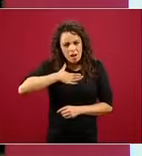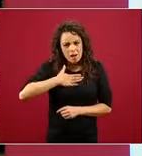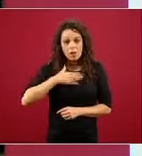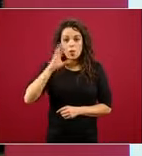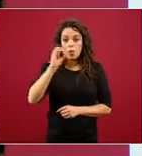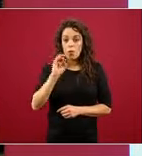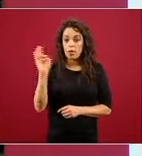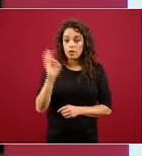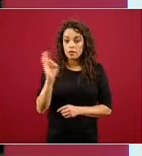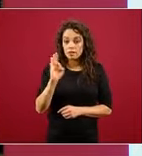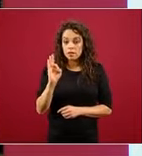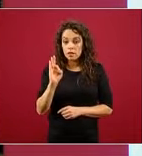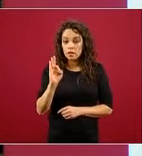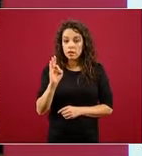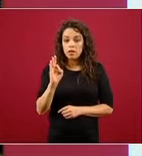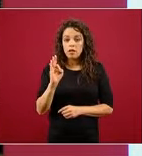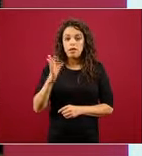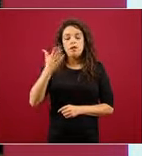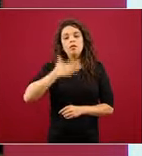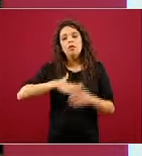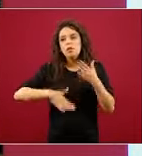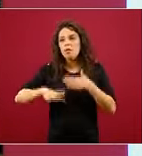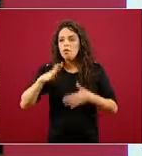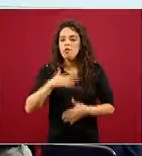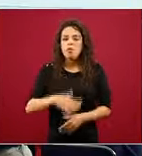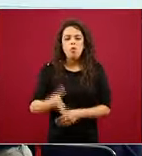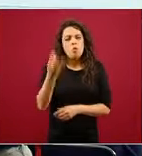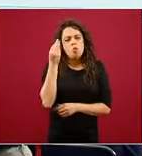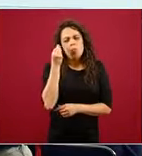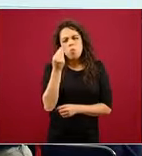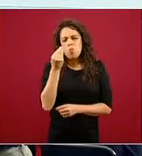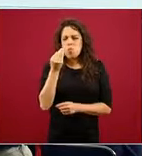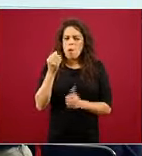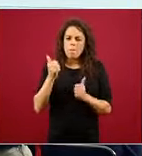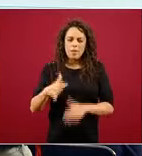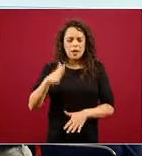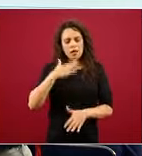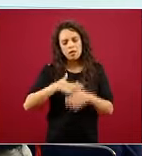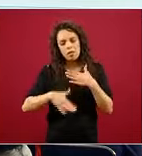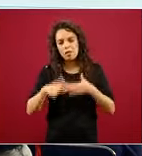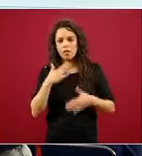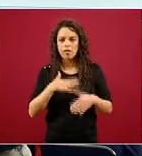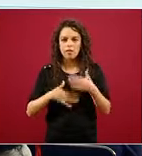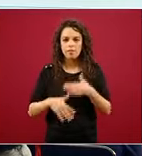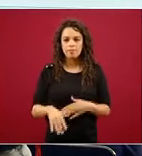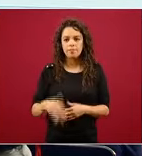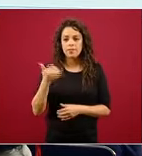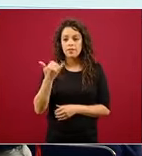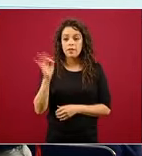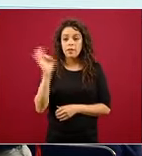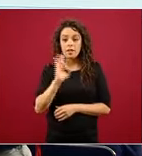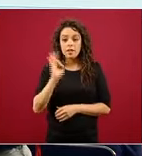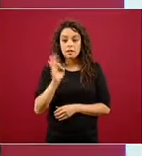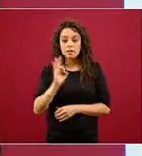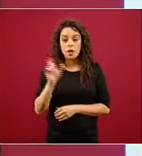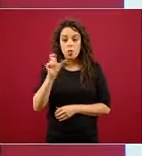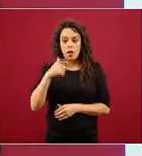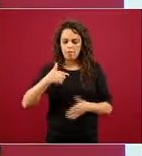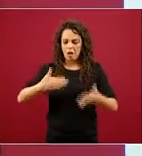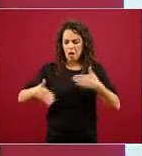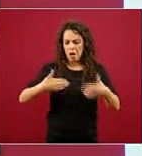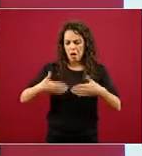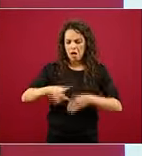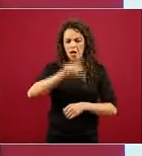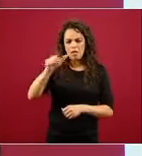de aire, que tenga un cansancio extremo, que tenga dificultad o que me falte el aire al caminar o